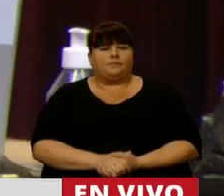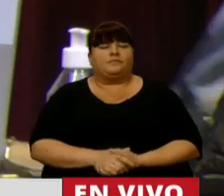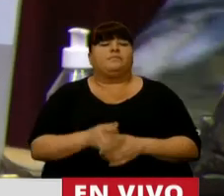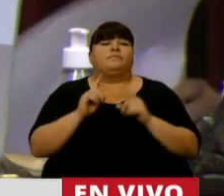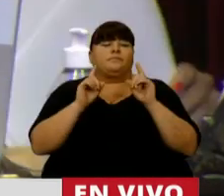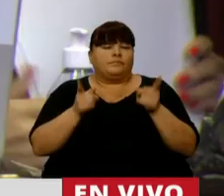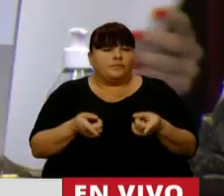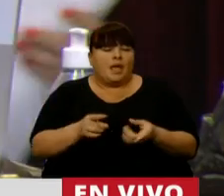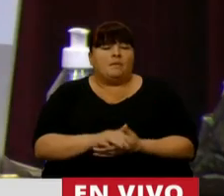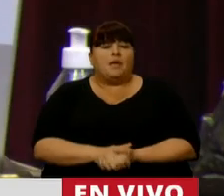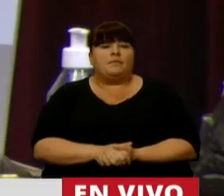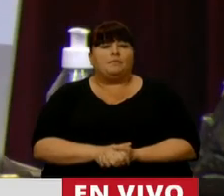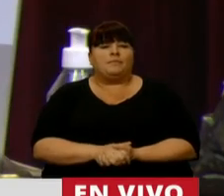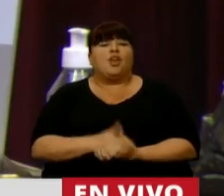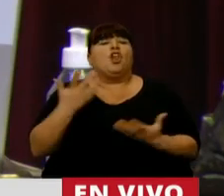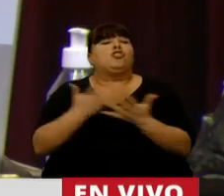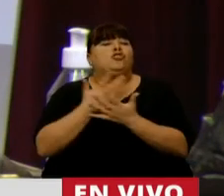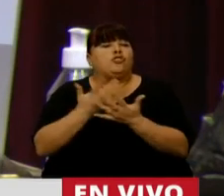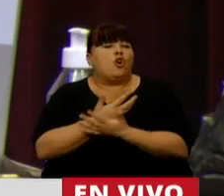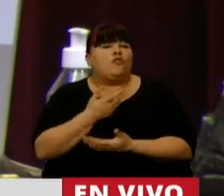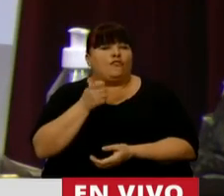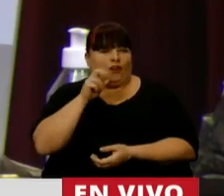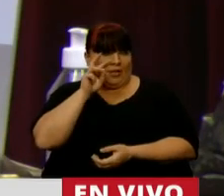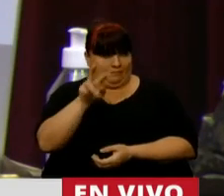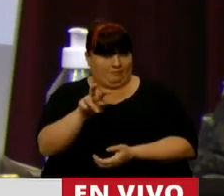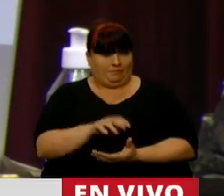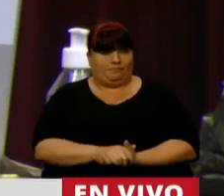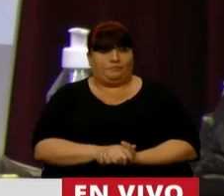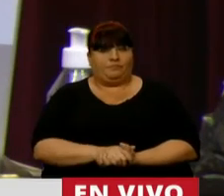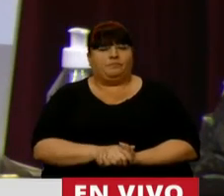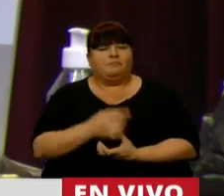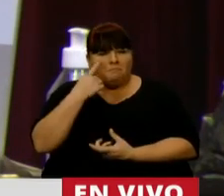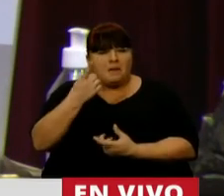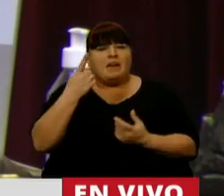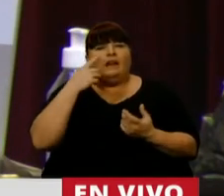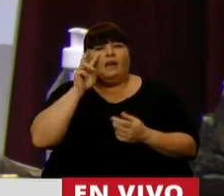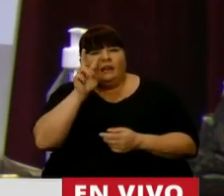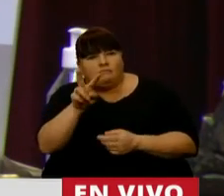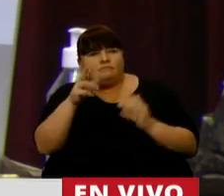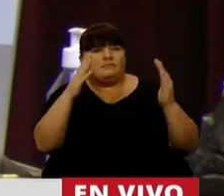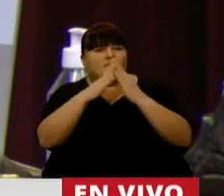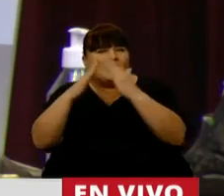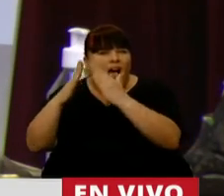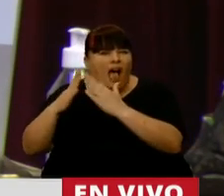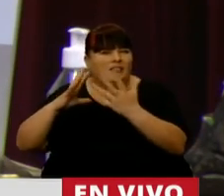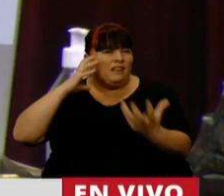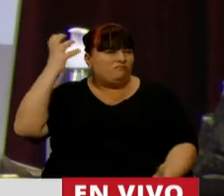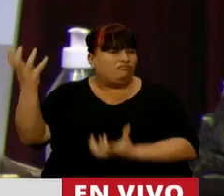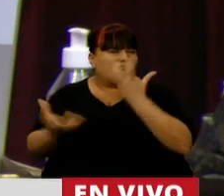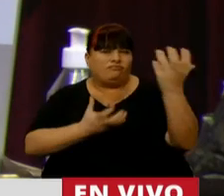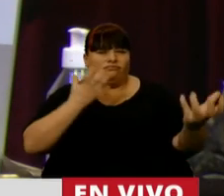Mientras tanto, las víctimas que ven cómo sus propiedades se